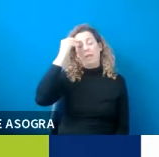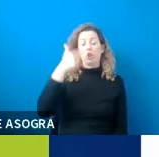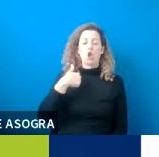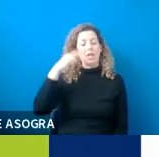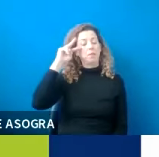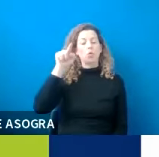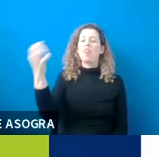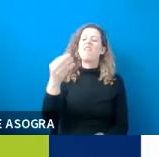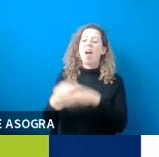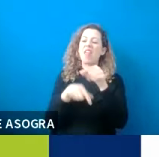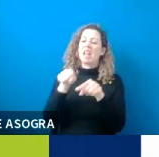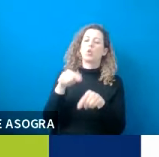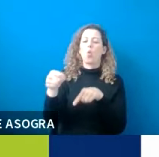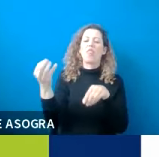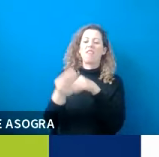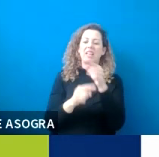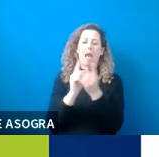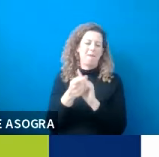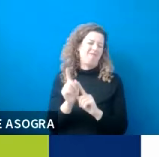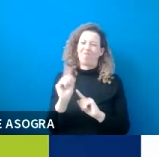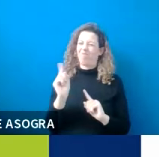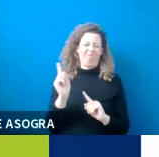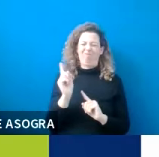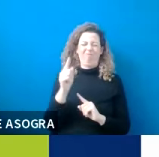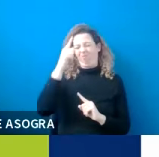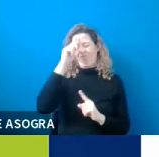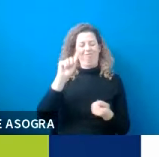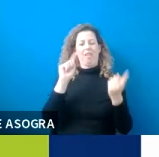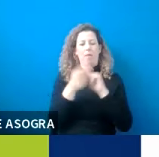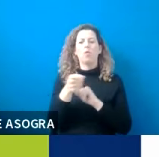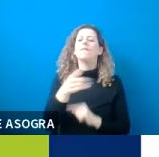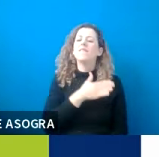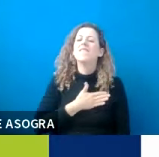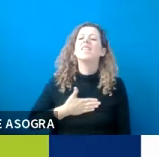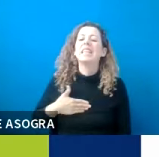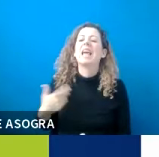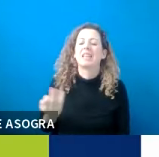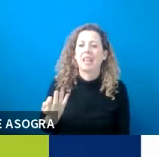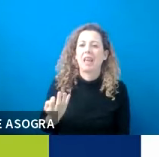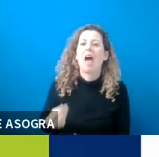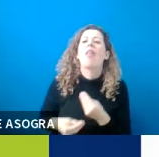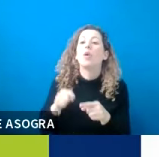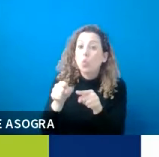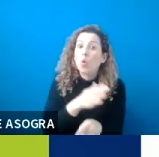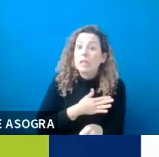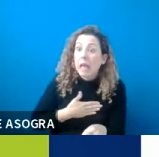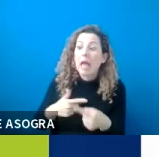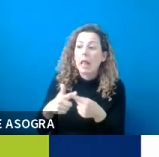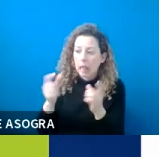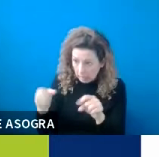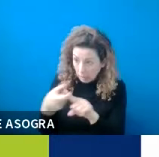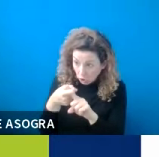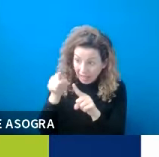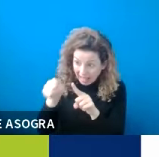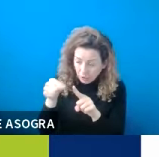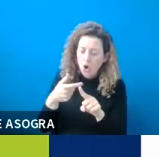tienes que cambiar esto y estamos cambiando ese discurso, ¿no? La idea es qué quieres tú hacer, ¿no? Y vamos, dentro de lo que tú quieras conseguir, yo te voy a